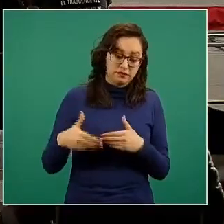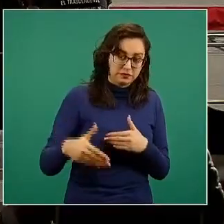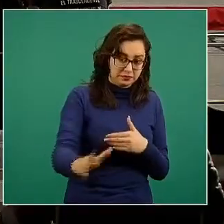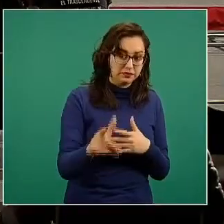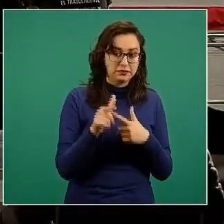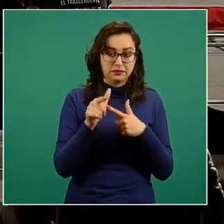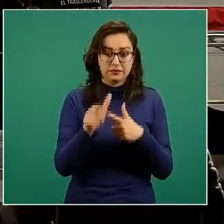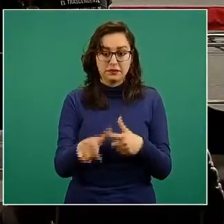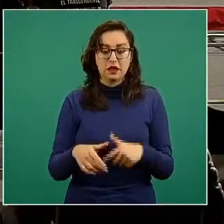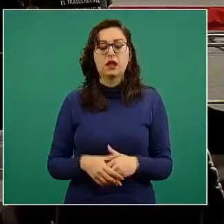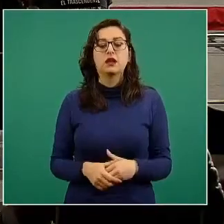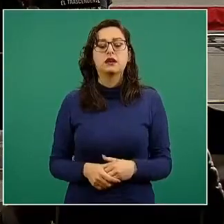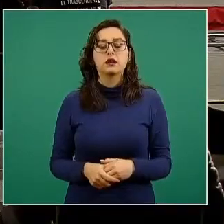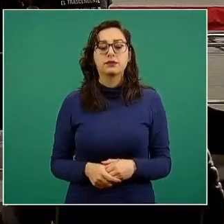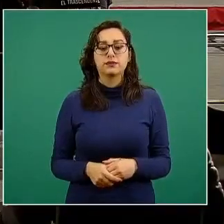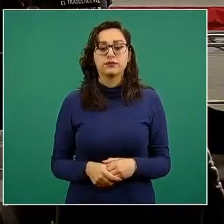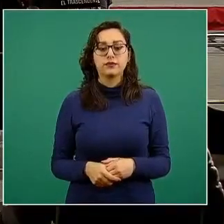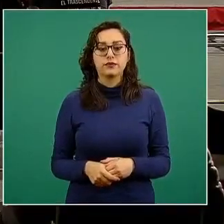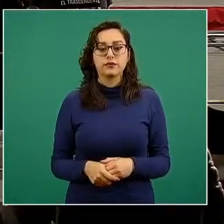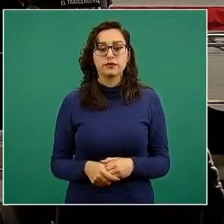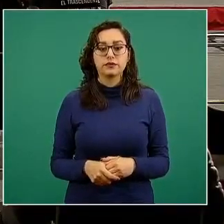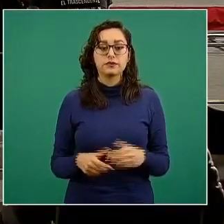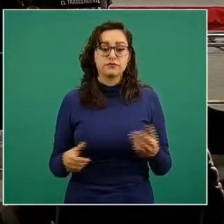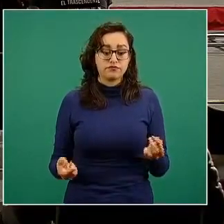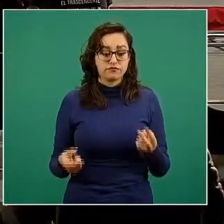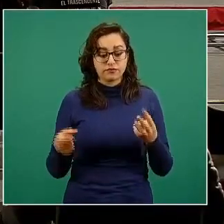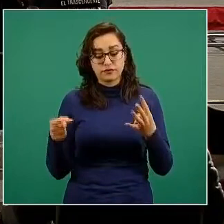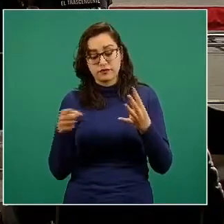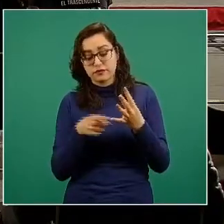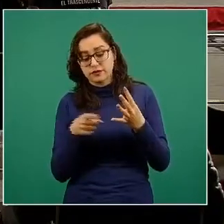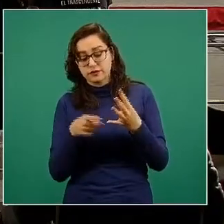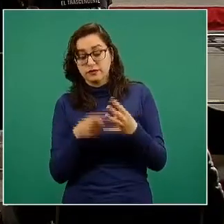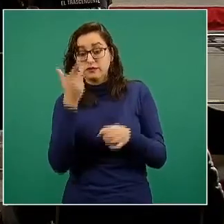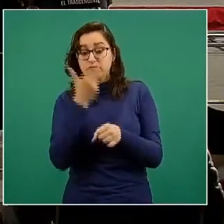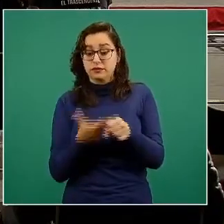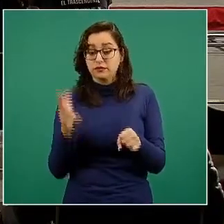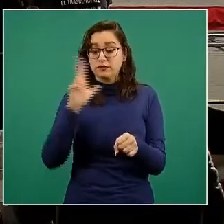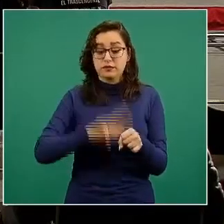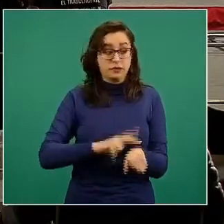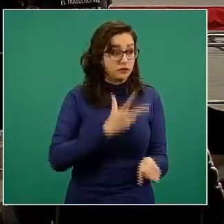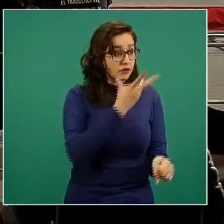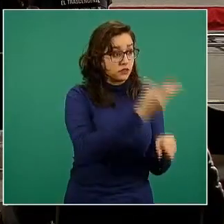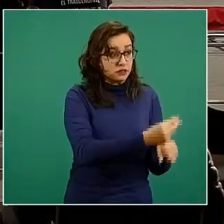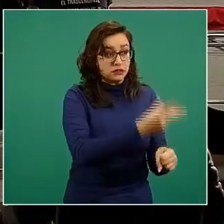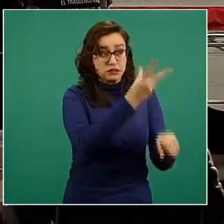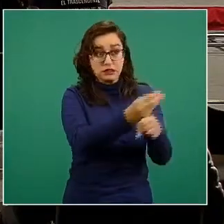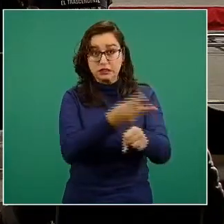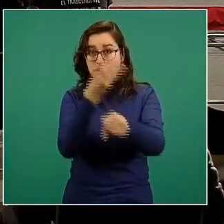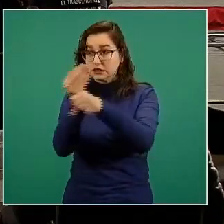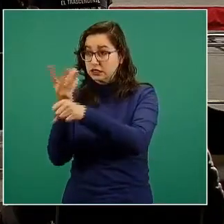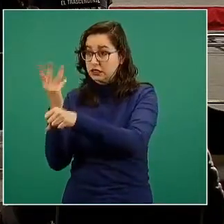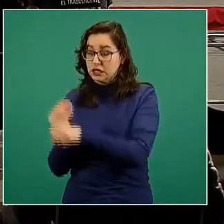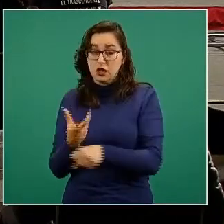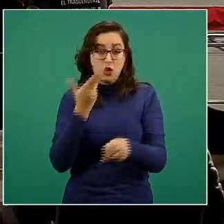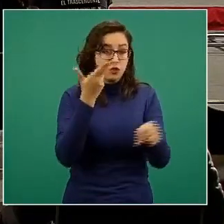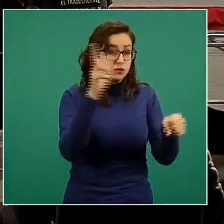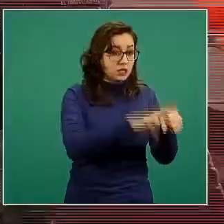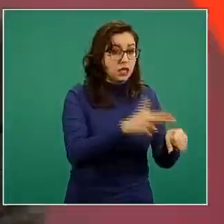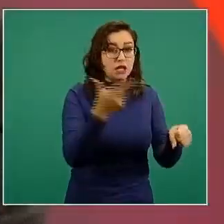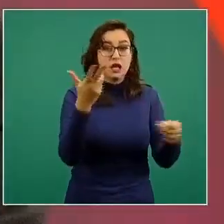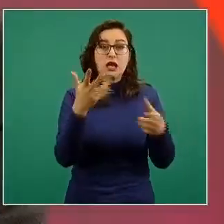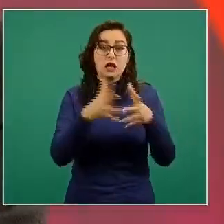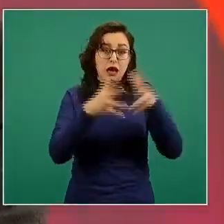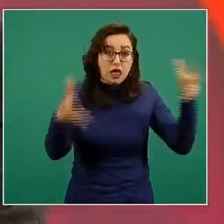es la reconversión hospitalaria. El objetivo ahí es tener siempre disponible